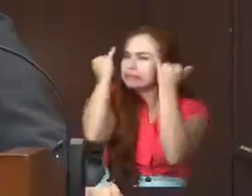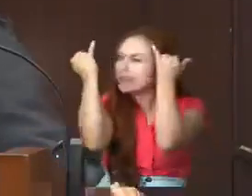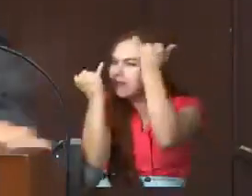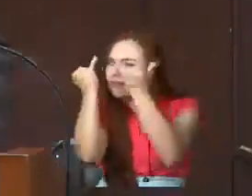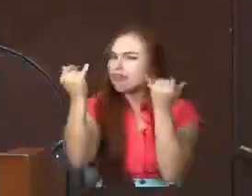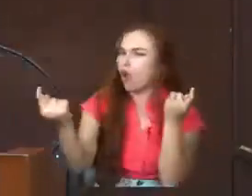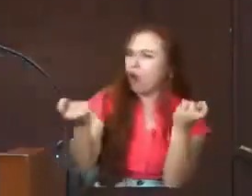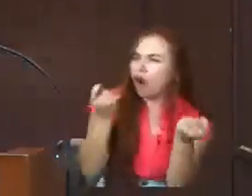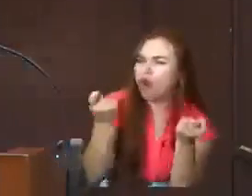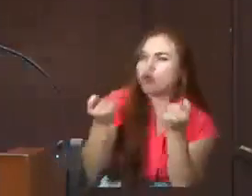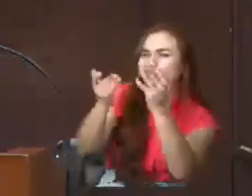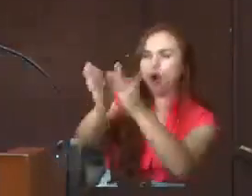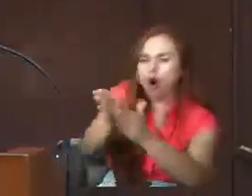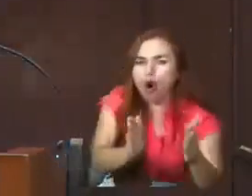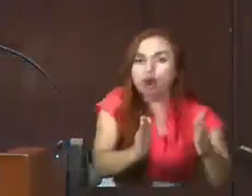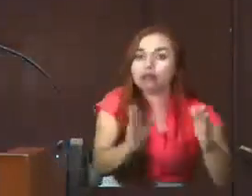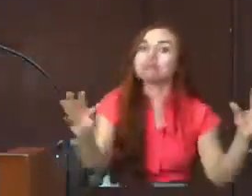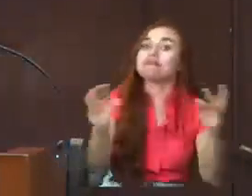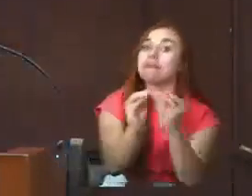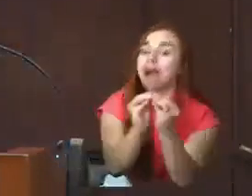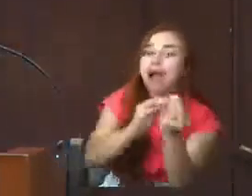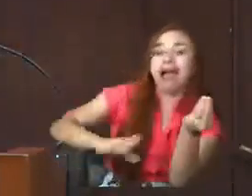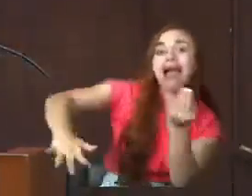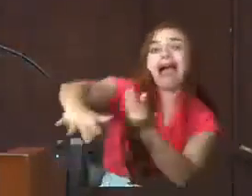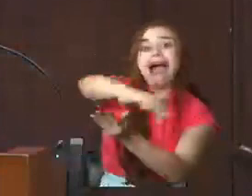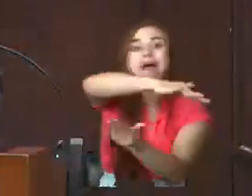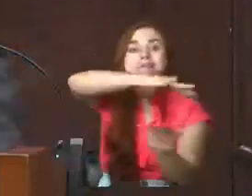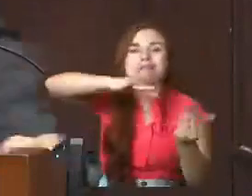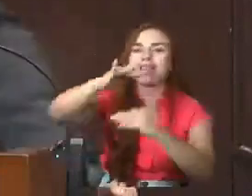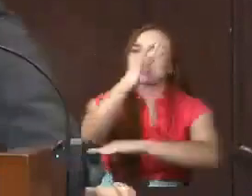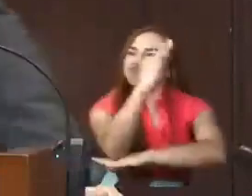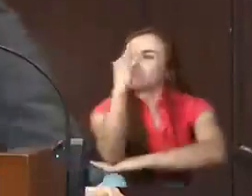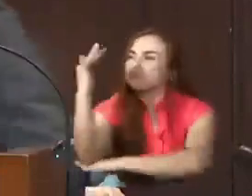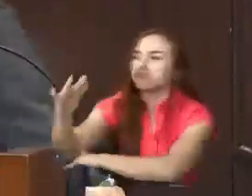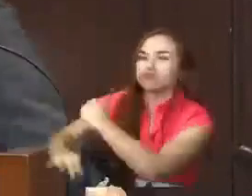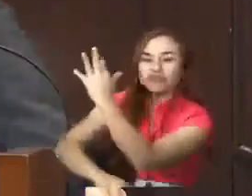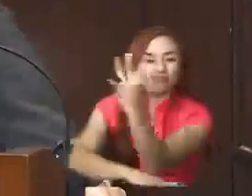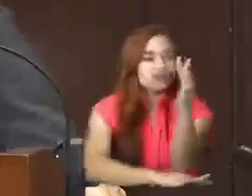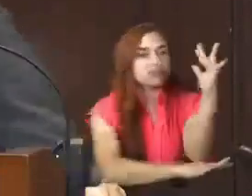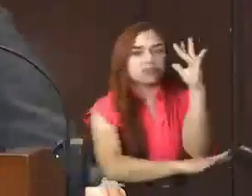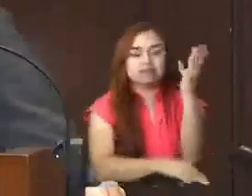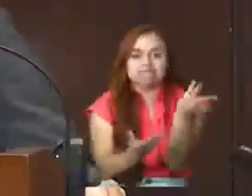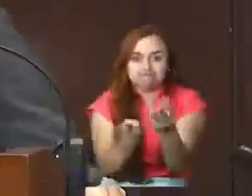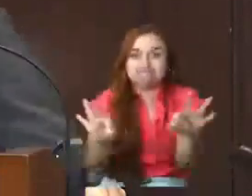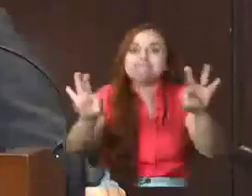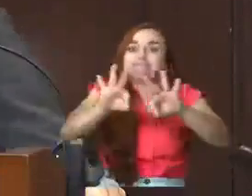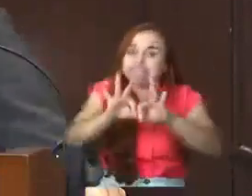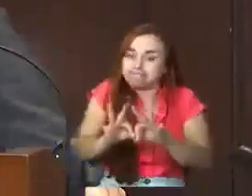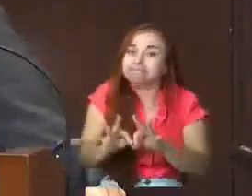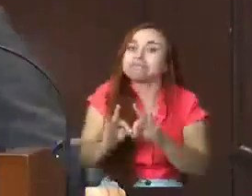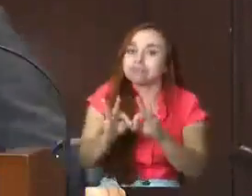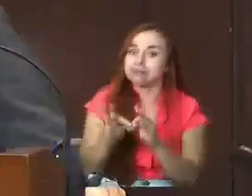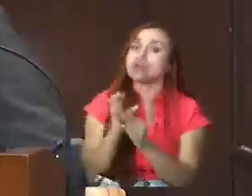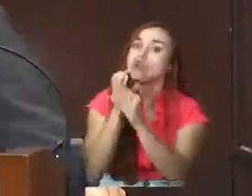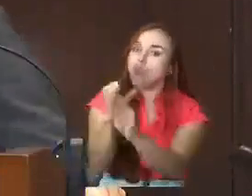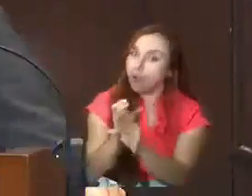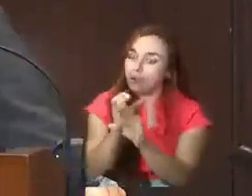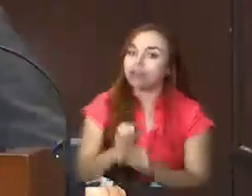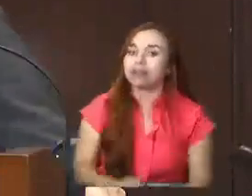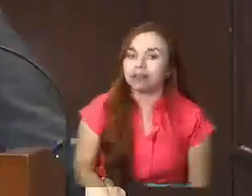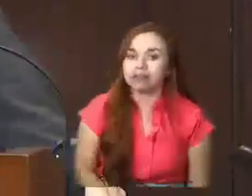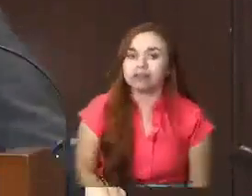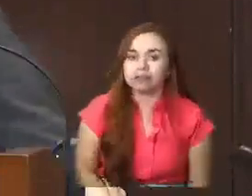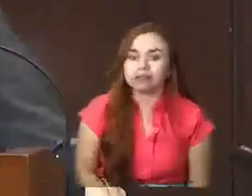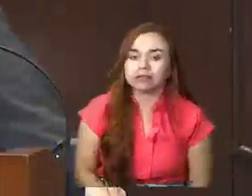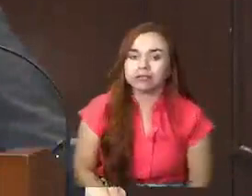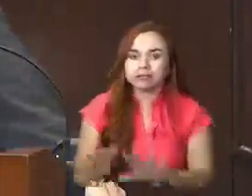estabilidad ambiental versus su potencial natural. Lo segundo es que somos un país de economía de libre